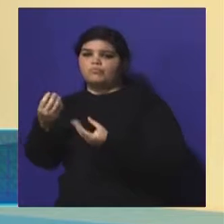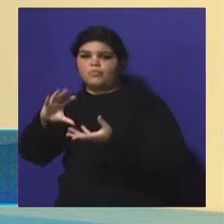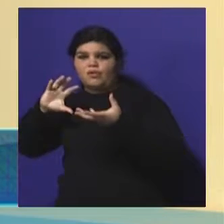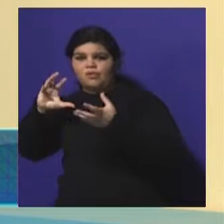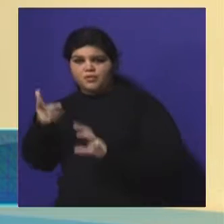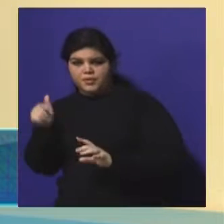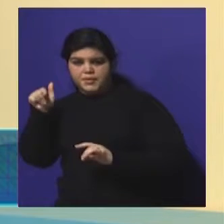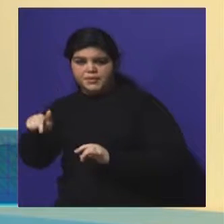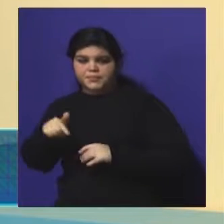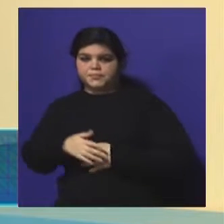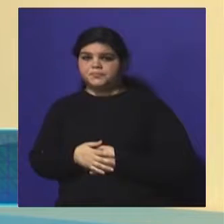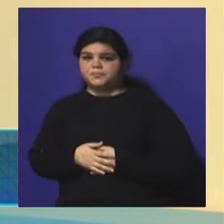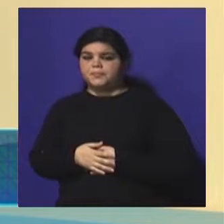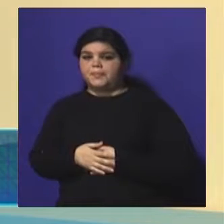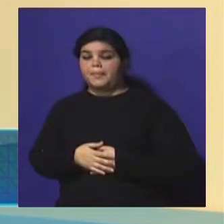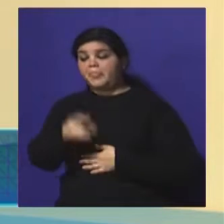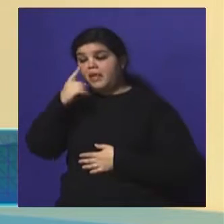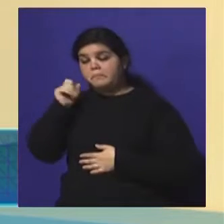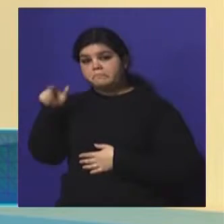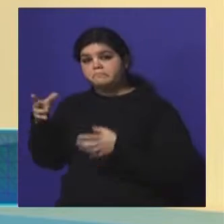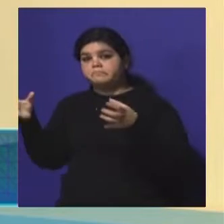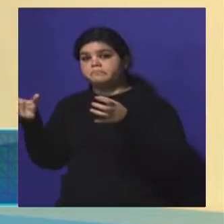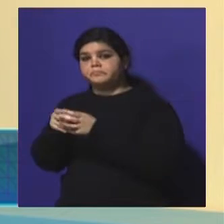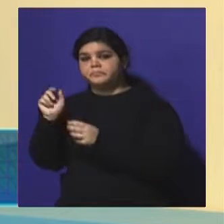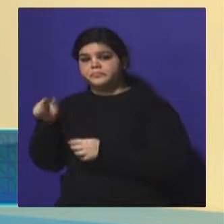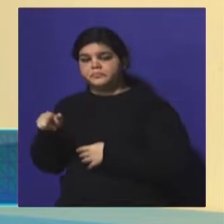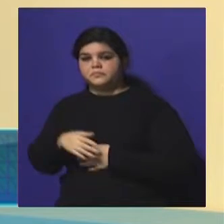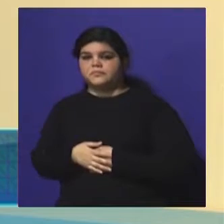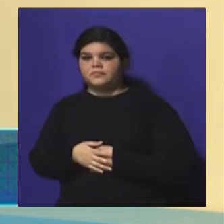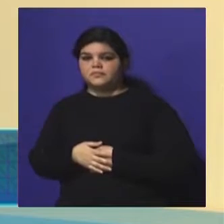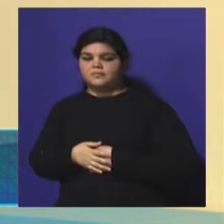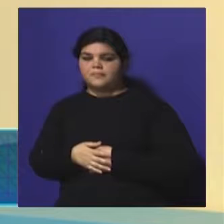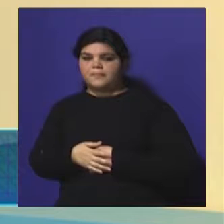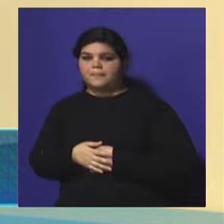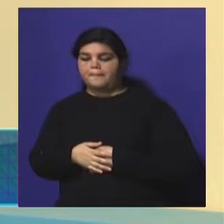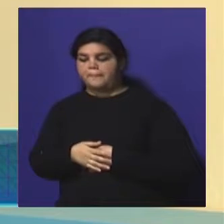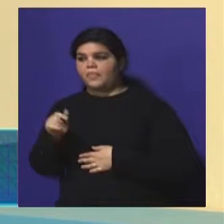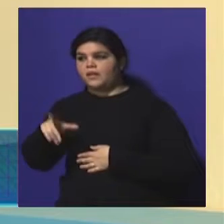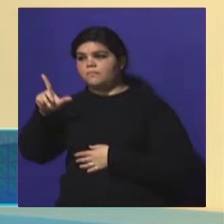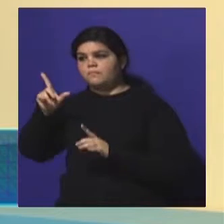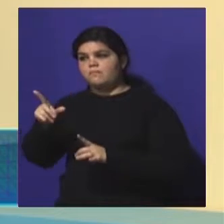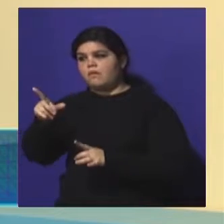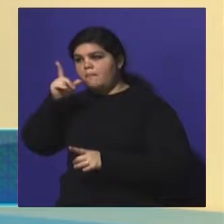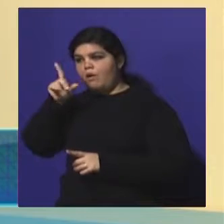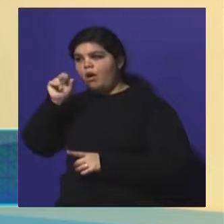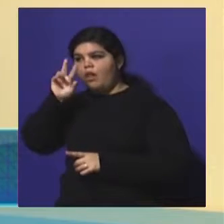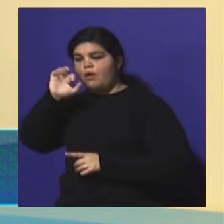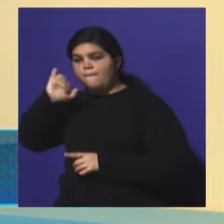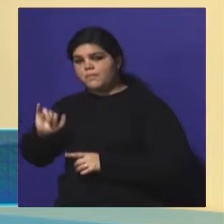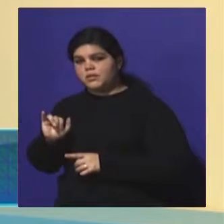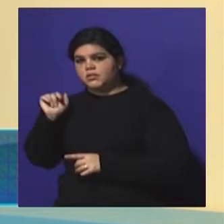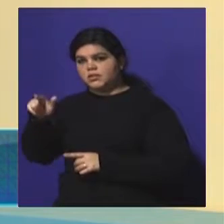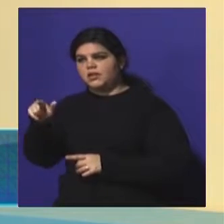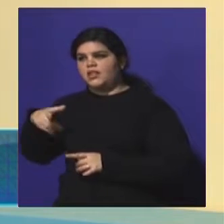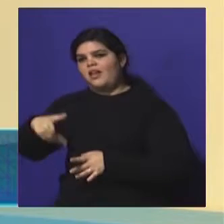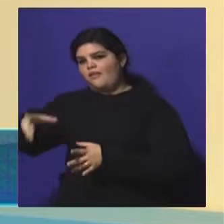heredarlo a Alperovich es nada menos que nuestro archiconocido actualmente, José López. Claro. El de las